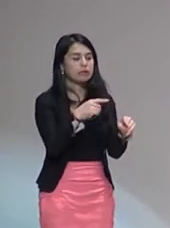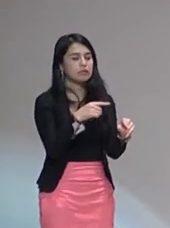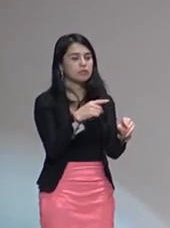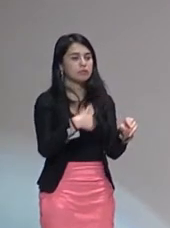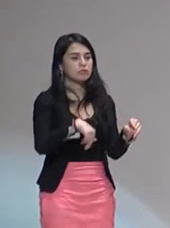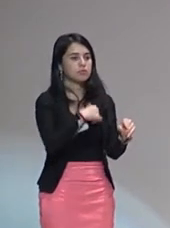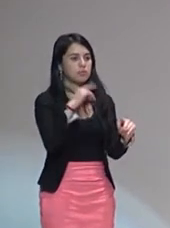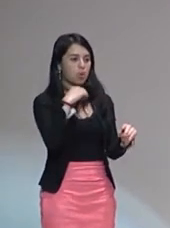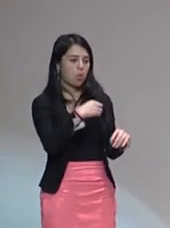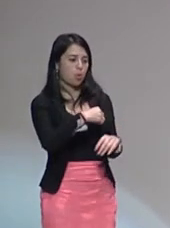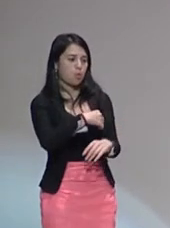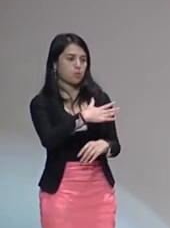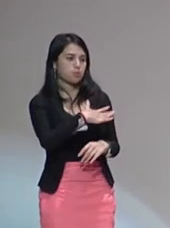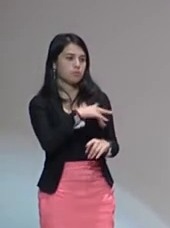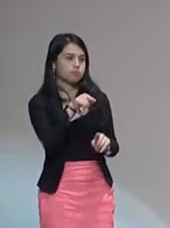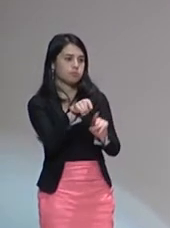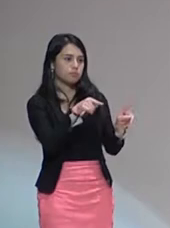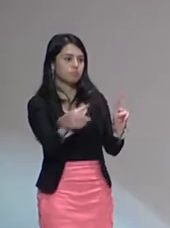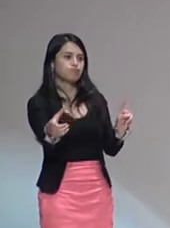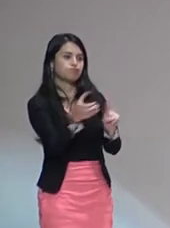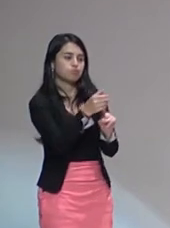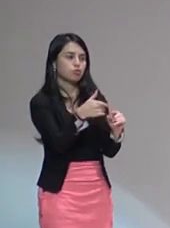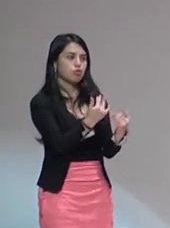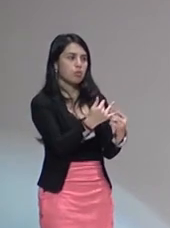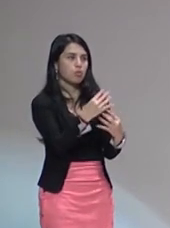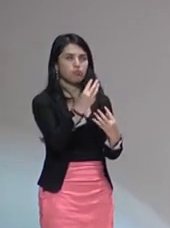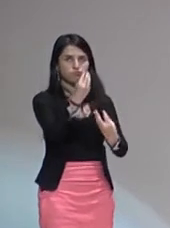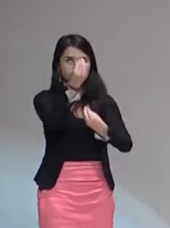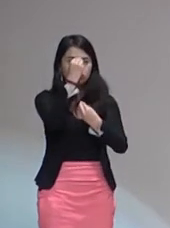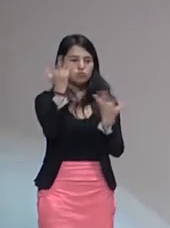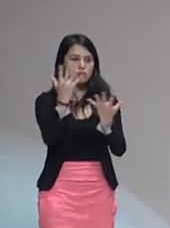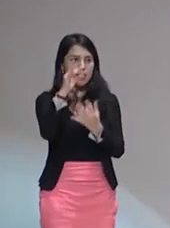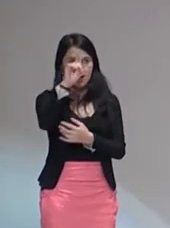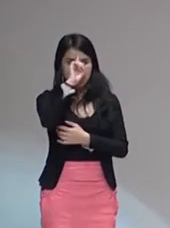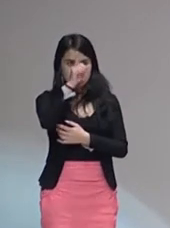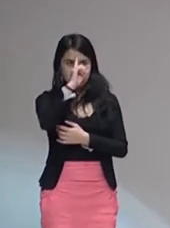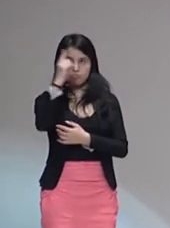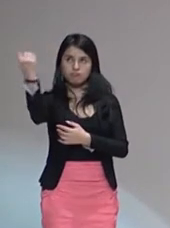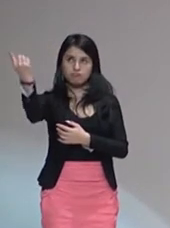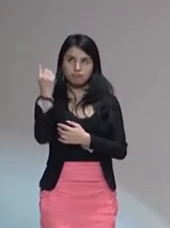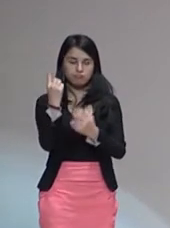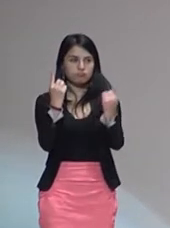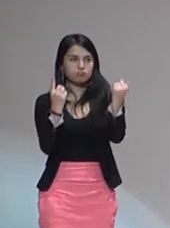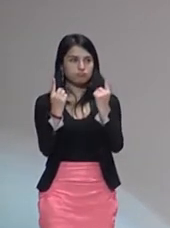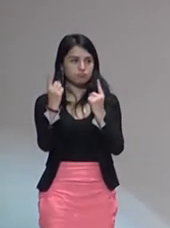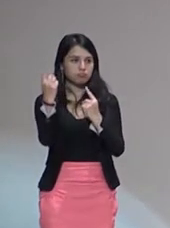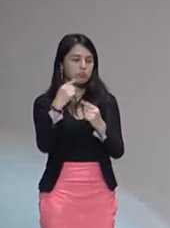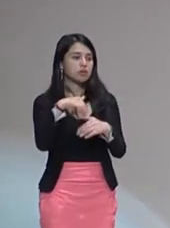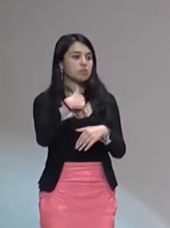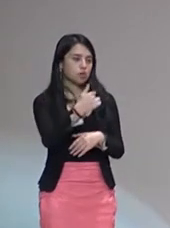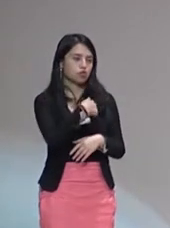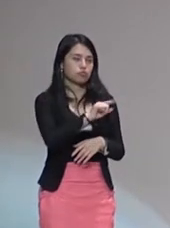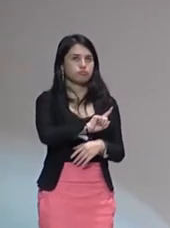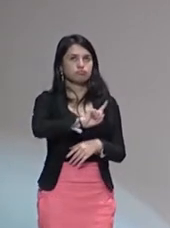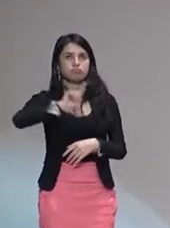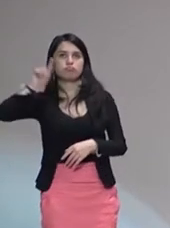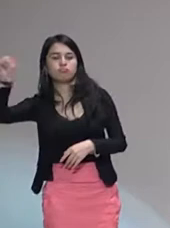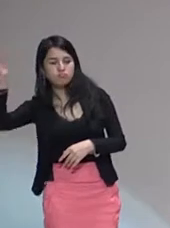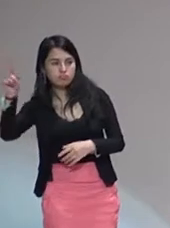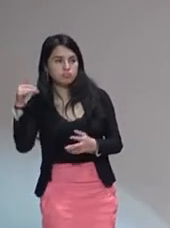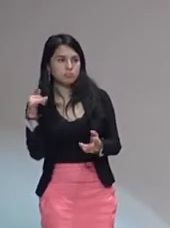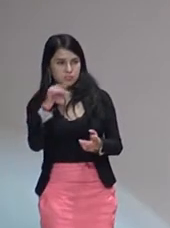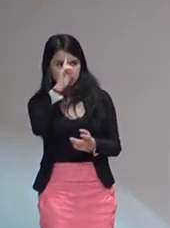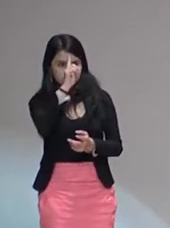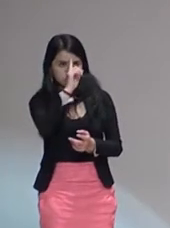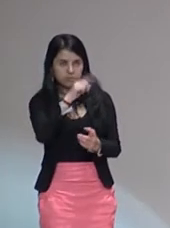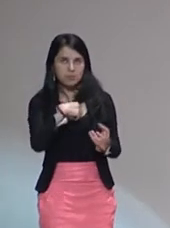encontraron las oportunidades de capacitarnos en Alemania, primero un compañero, después estuve yo y después Dilia, y